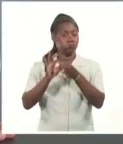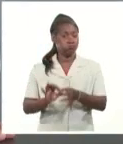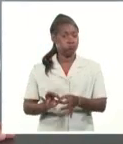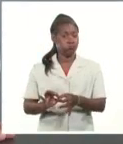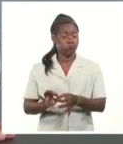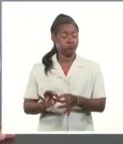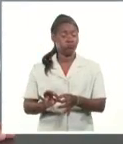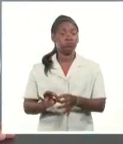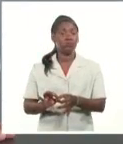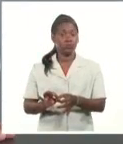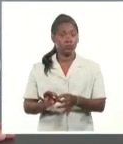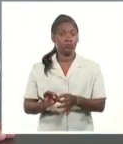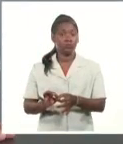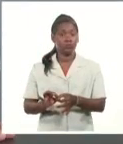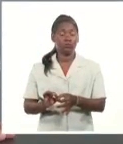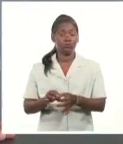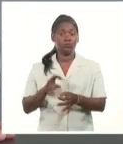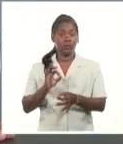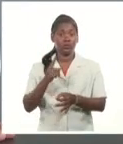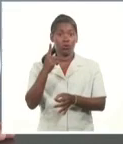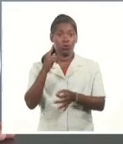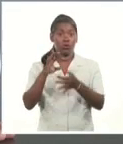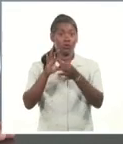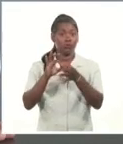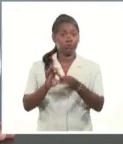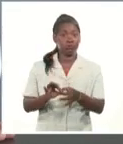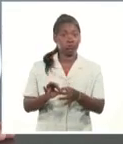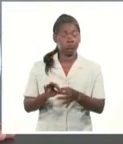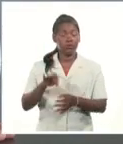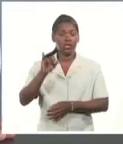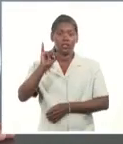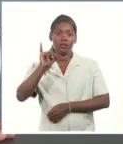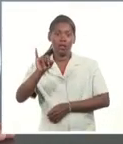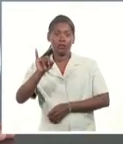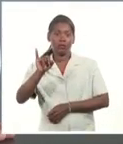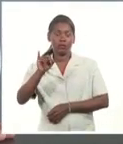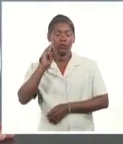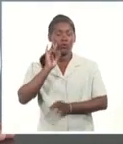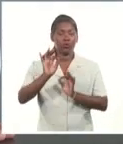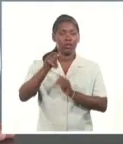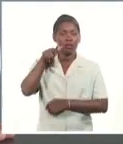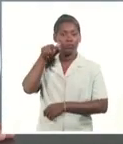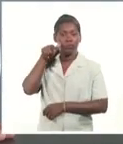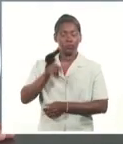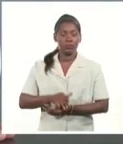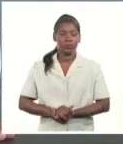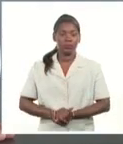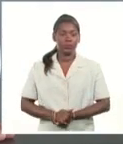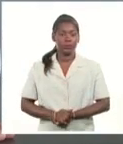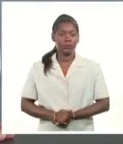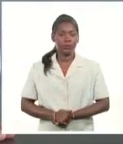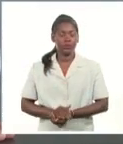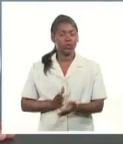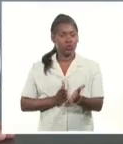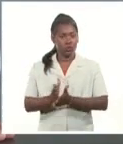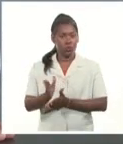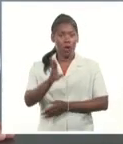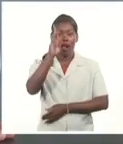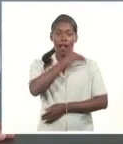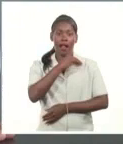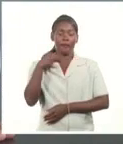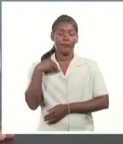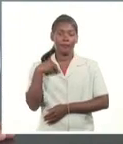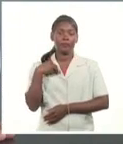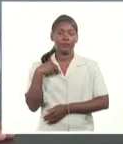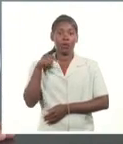informamos que pasó en el reporte a grave, y 6 pacientes de cuidado. Continúa, por supuesto, la asistencia médica. Hoy es